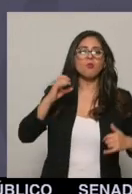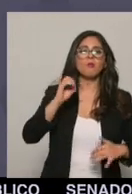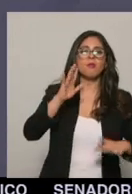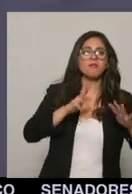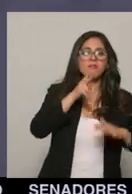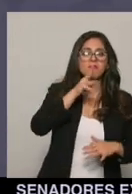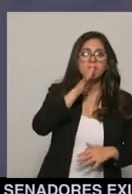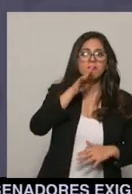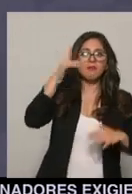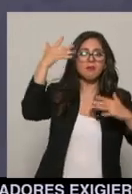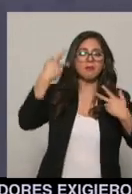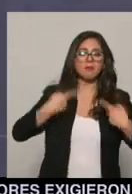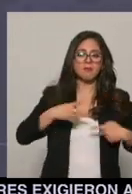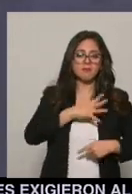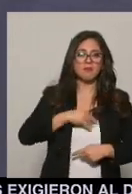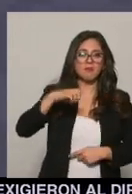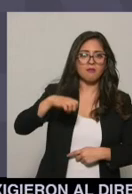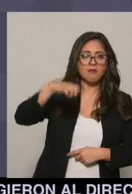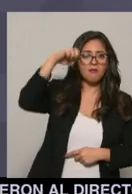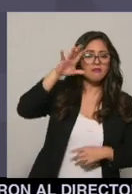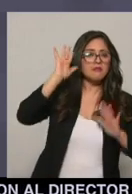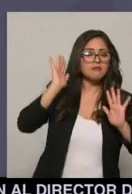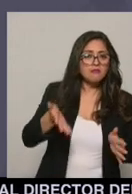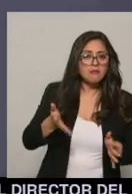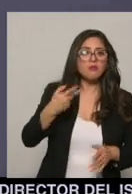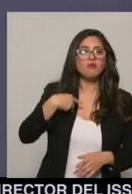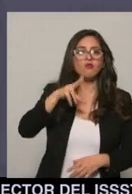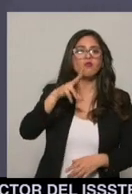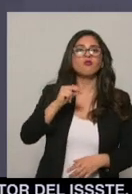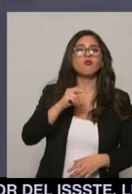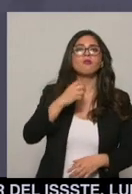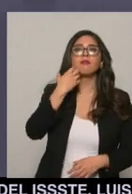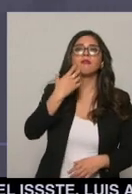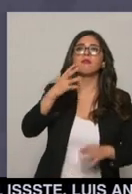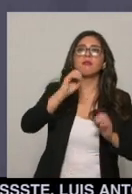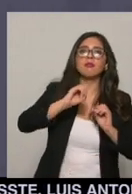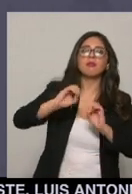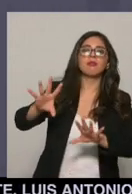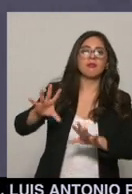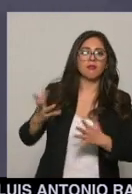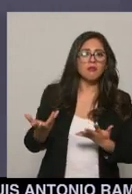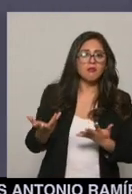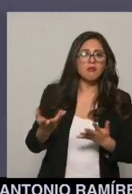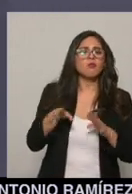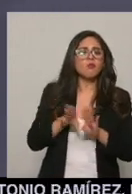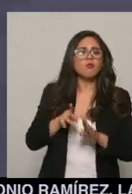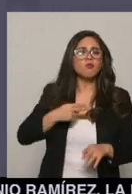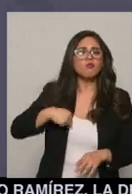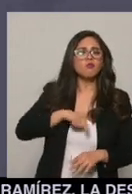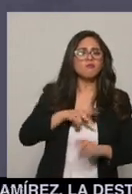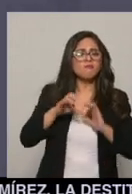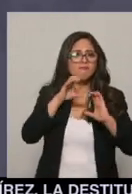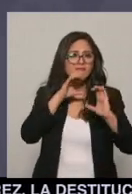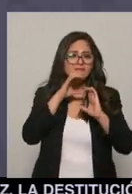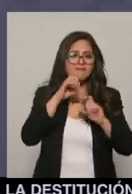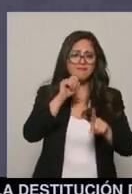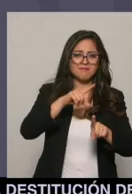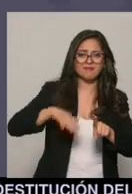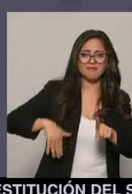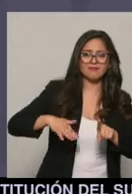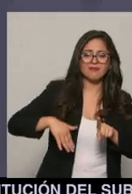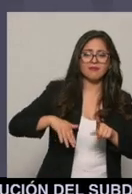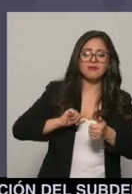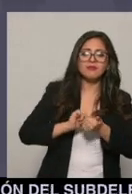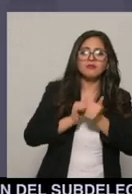soltar. Esto tiene problemas en la comunicación, cómo nos comunicamos, como lo que planteabas tú, Mariana,